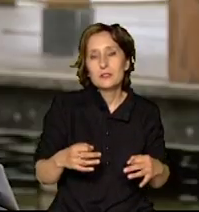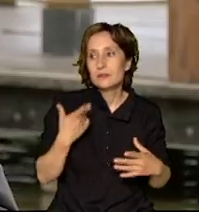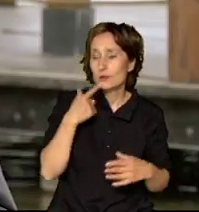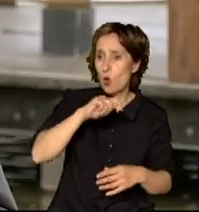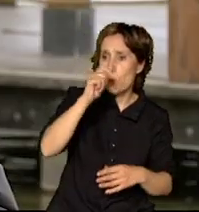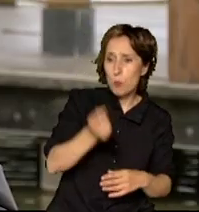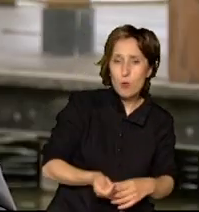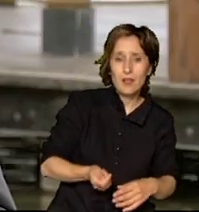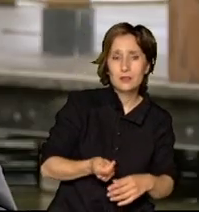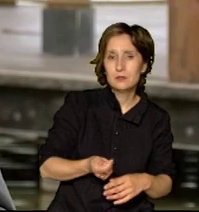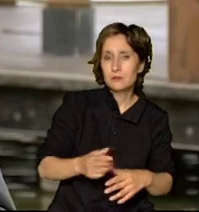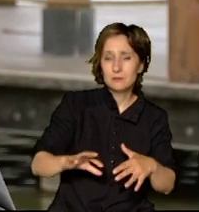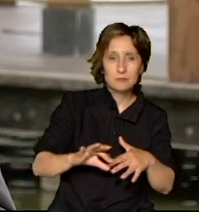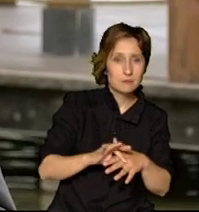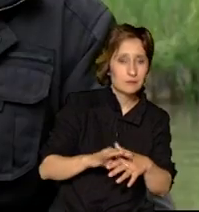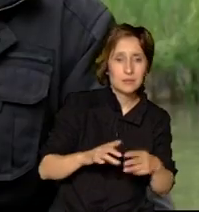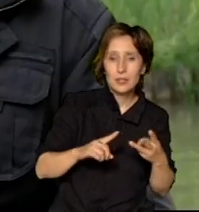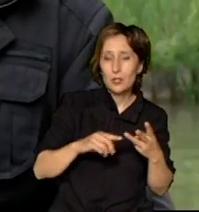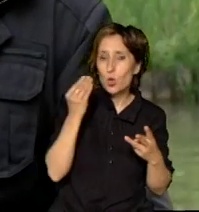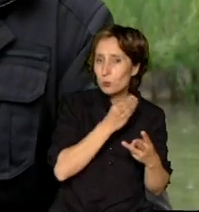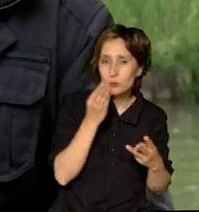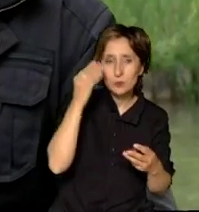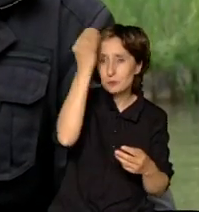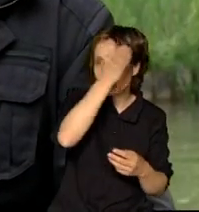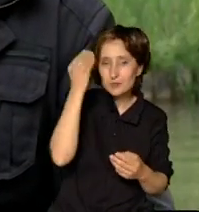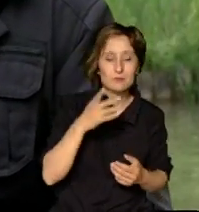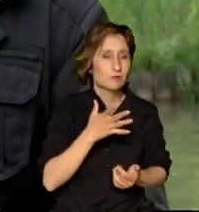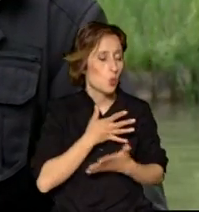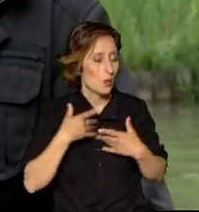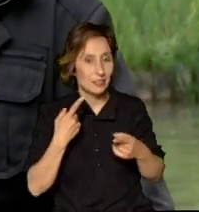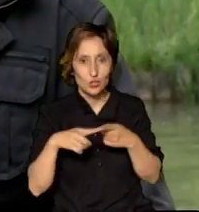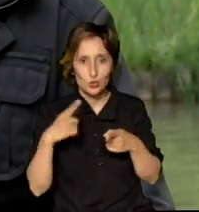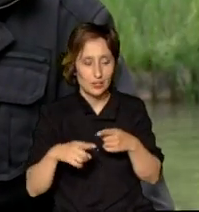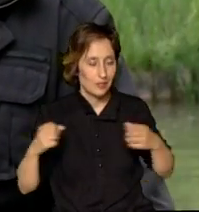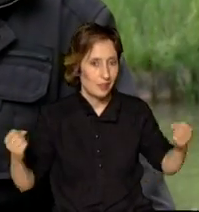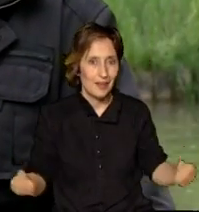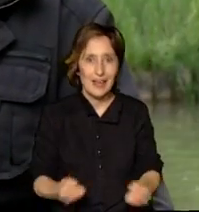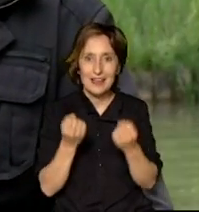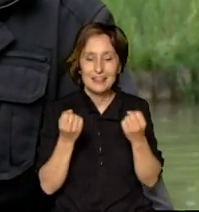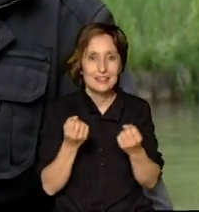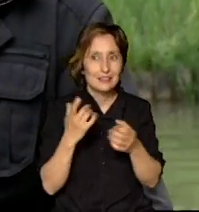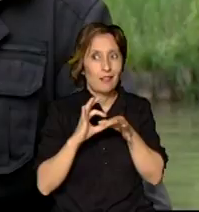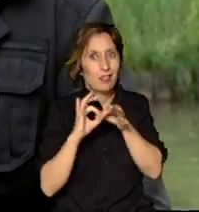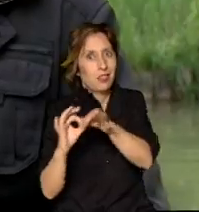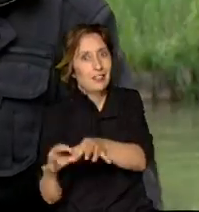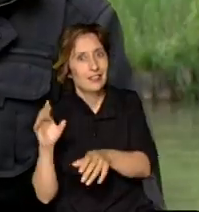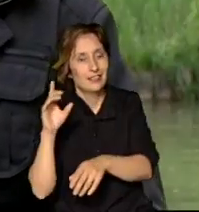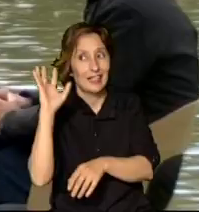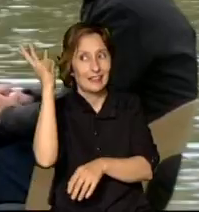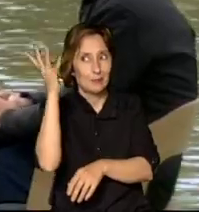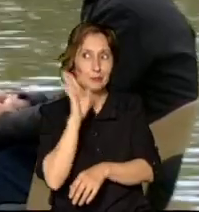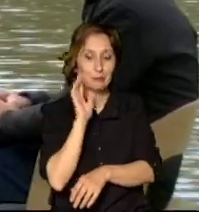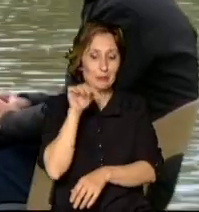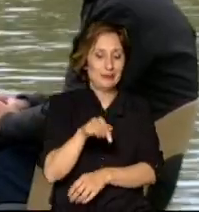los bautizos, sí. las comuniones, todo esto, ¿no? Claro, cualquier evento que dependa, ¿no? del tiempo, ¿no? Como puede ser